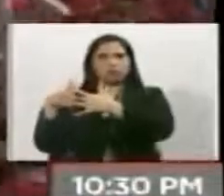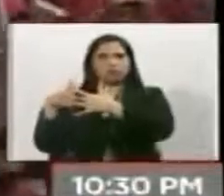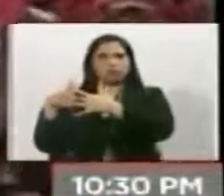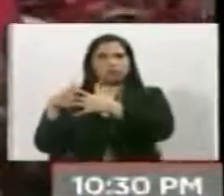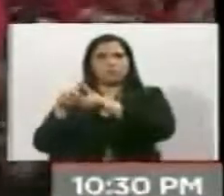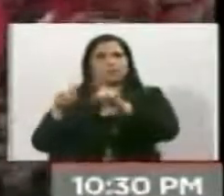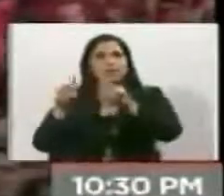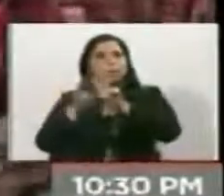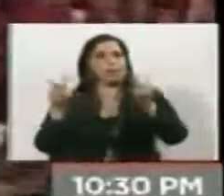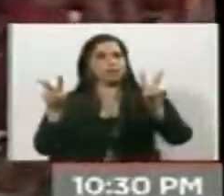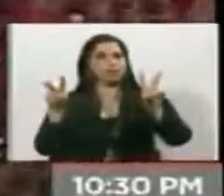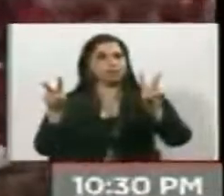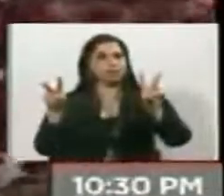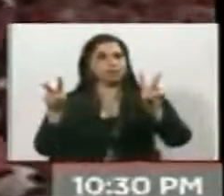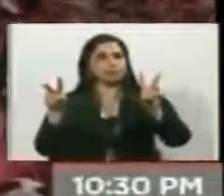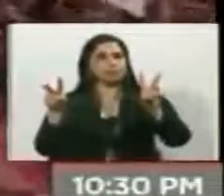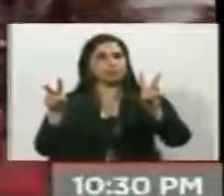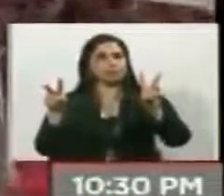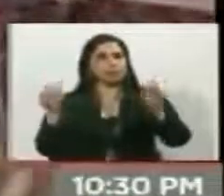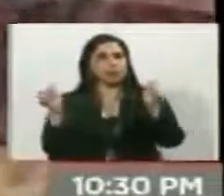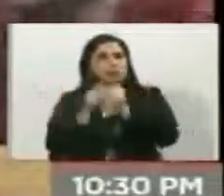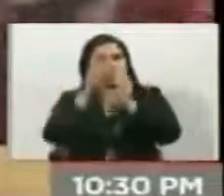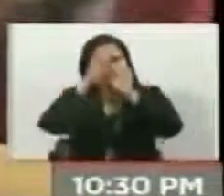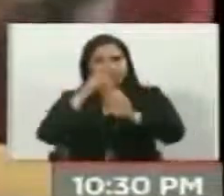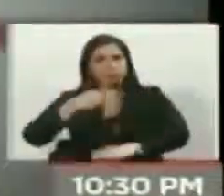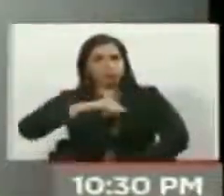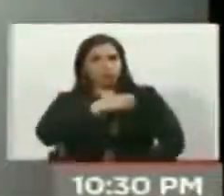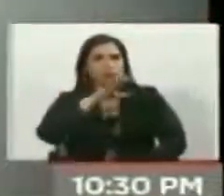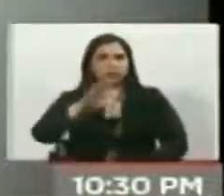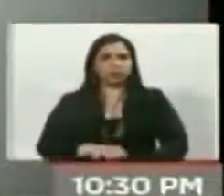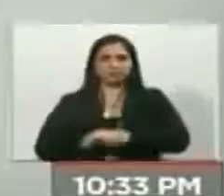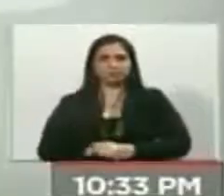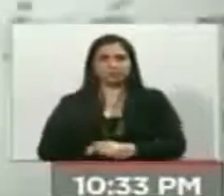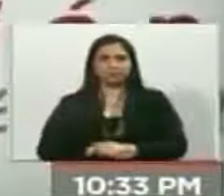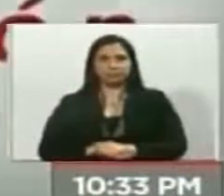en paz y con respeto a nuestra soberanía.